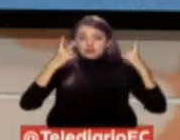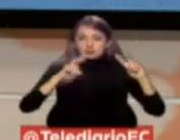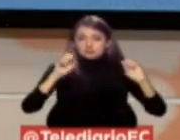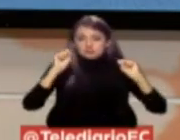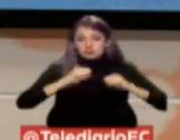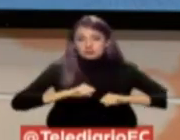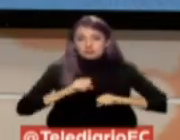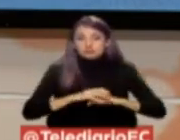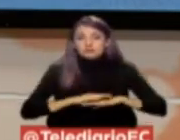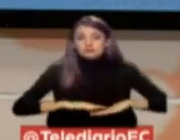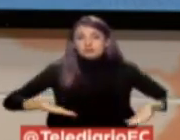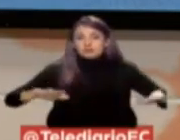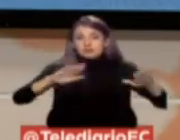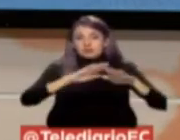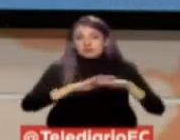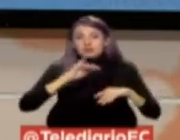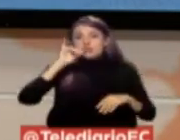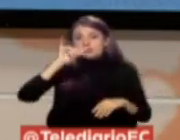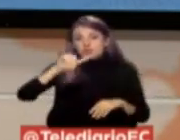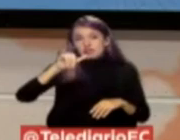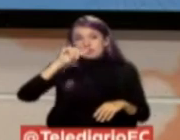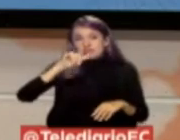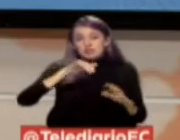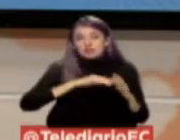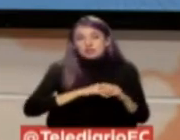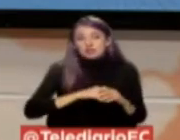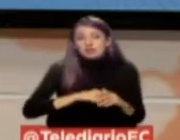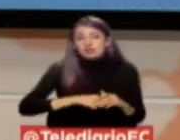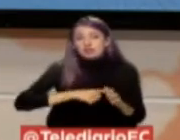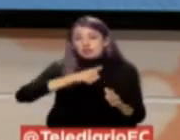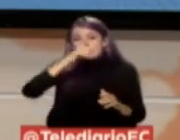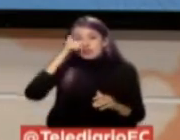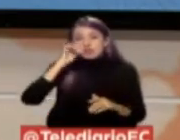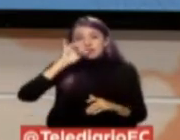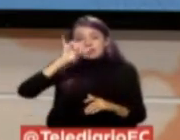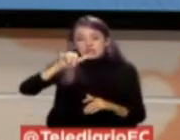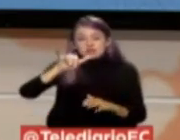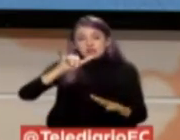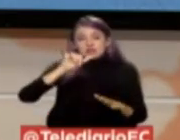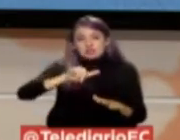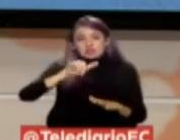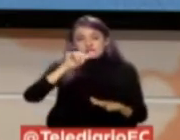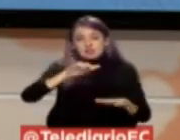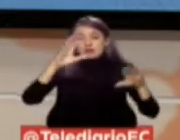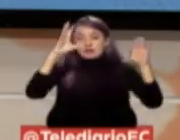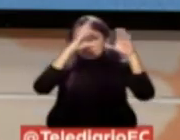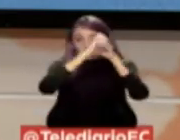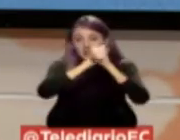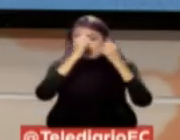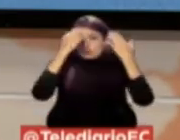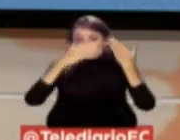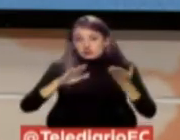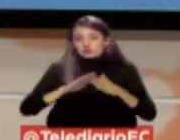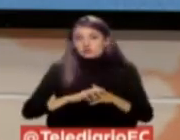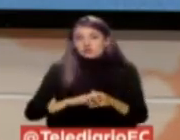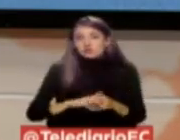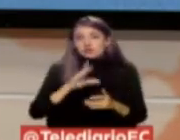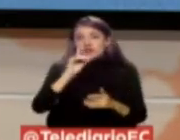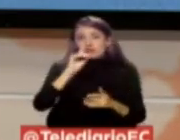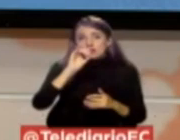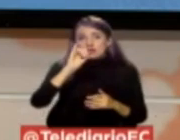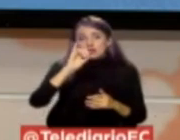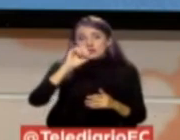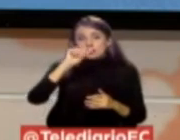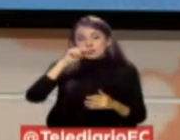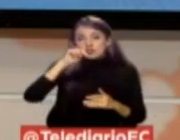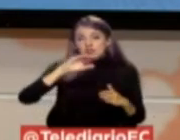que lo que se vivió el sábado, porque no pasó solamente ayer, ya el sábado en la noche, después de el triste evento del sábado, y ahí lo que dice el